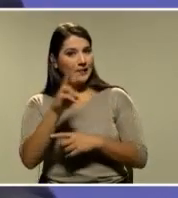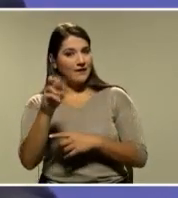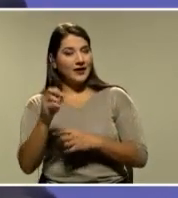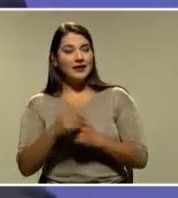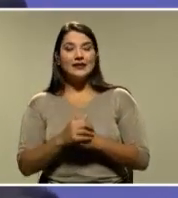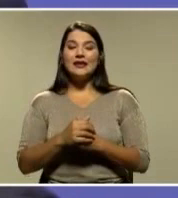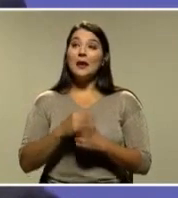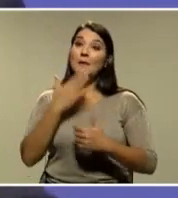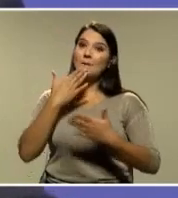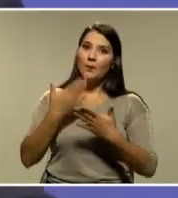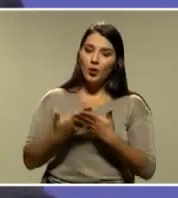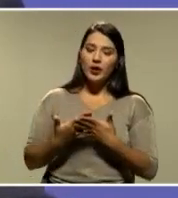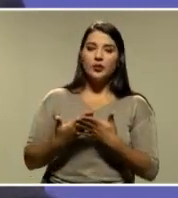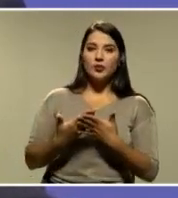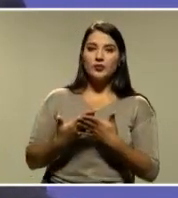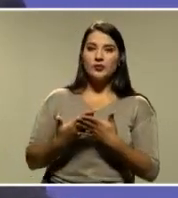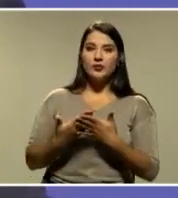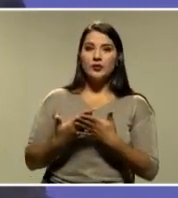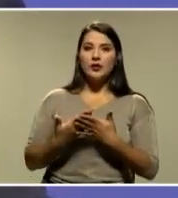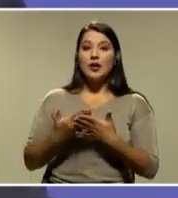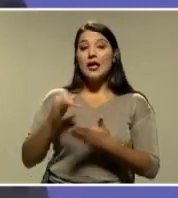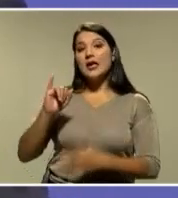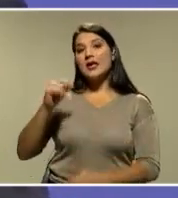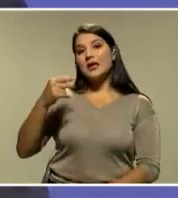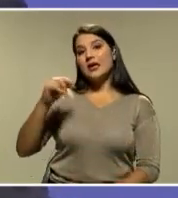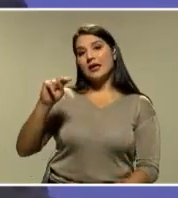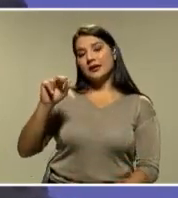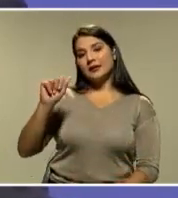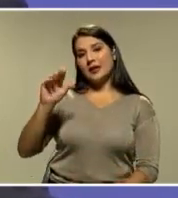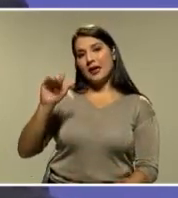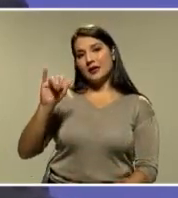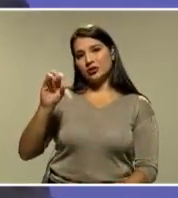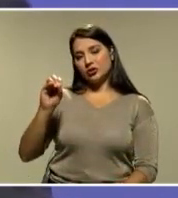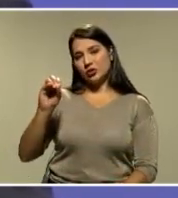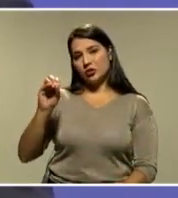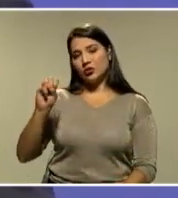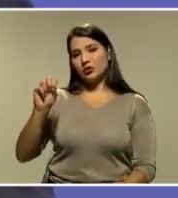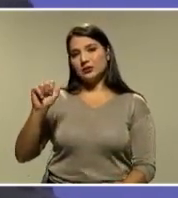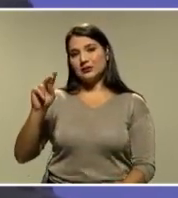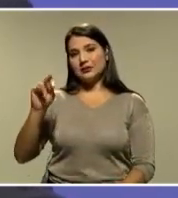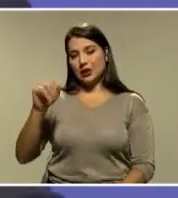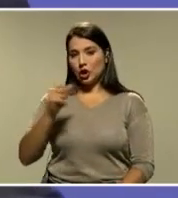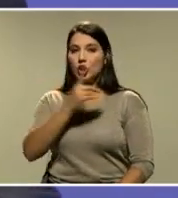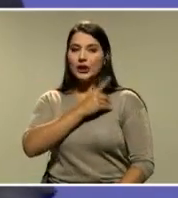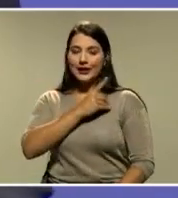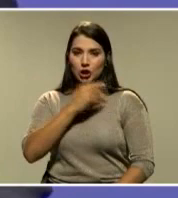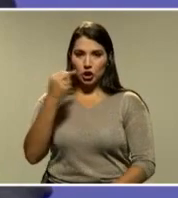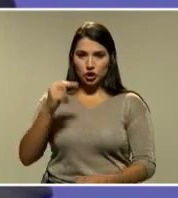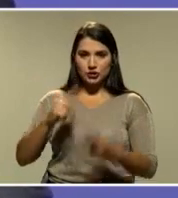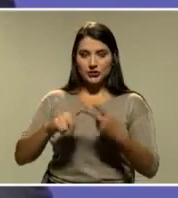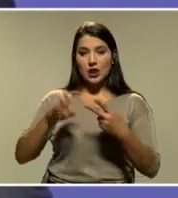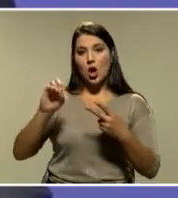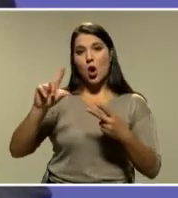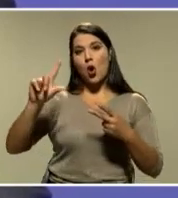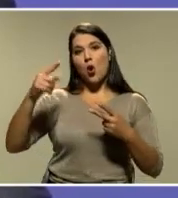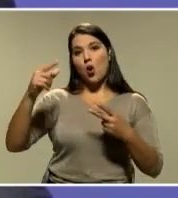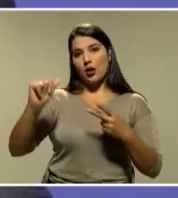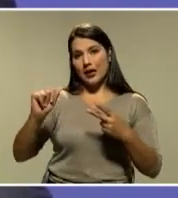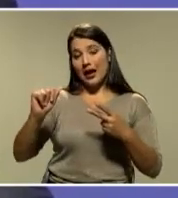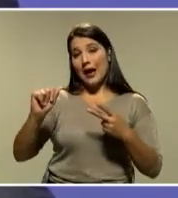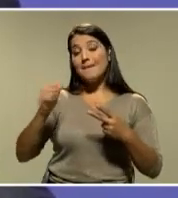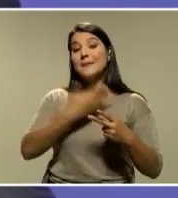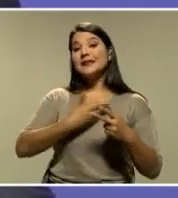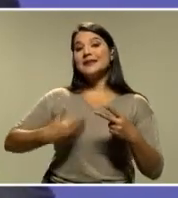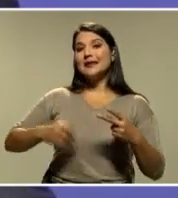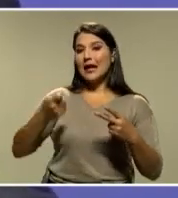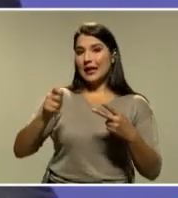bueno, precisamente don Ignacio Santos y doña Olga Cosa, don Ignacio es director del noticiero, y doña Olga, la presidenta de Canal